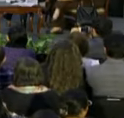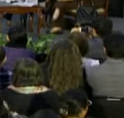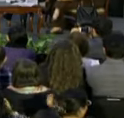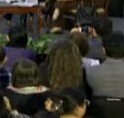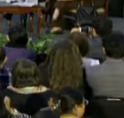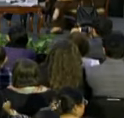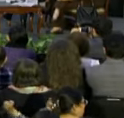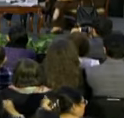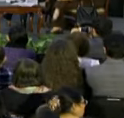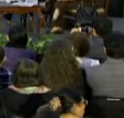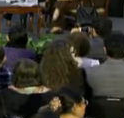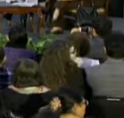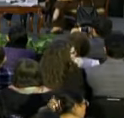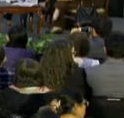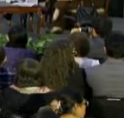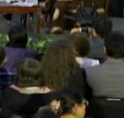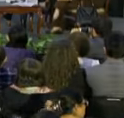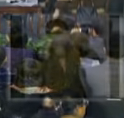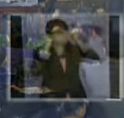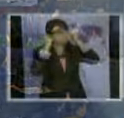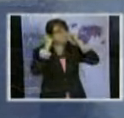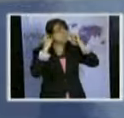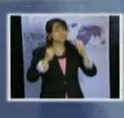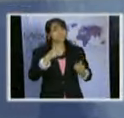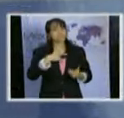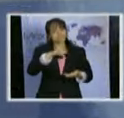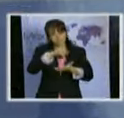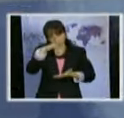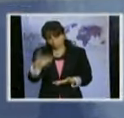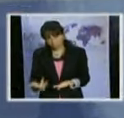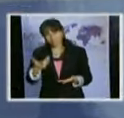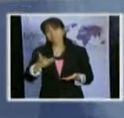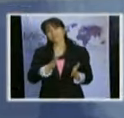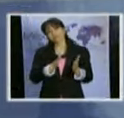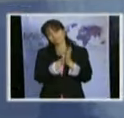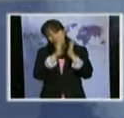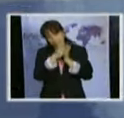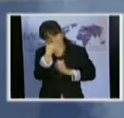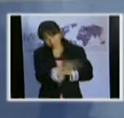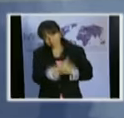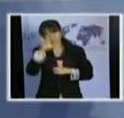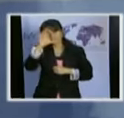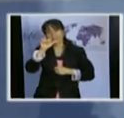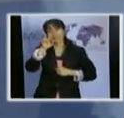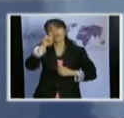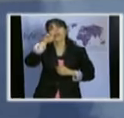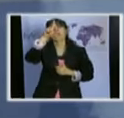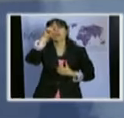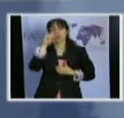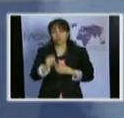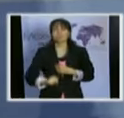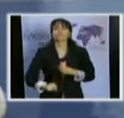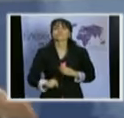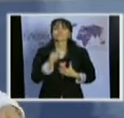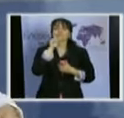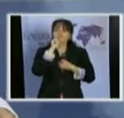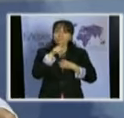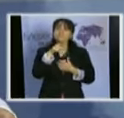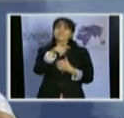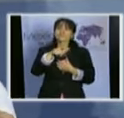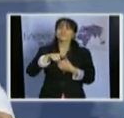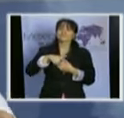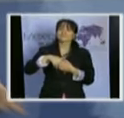Muchísimas gracias, Carlos. Gracias. Y bueno, hace un momento también ha sido señalado por prácticamente todos quienes están